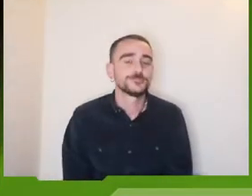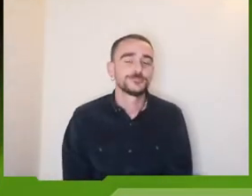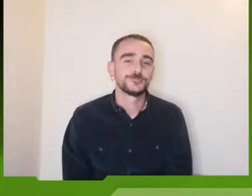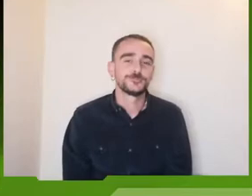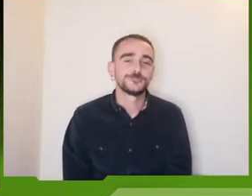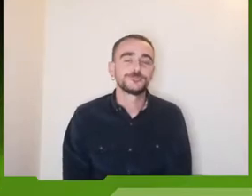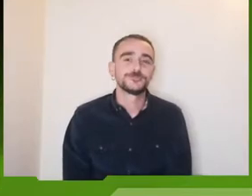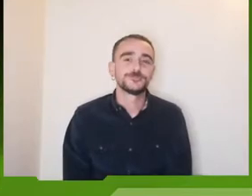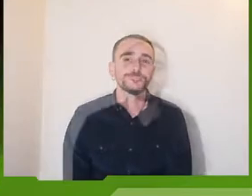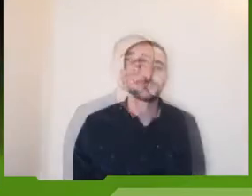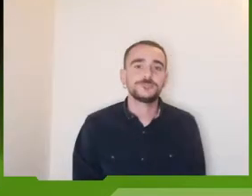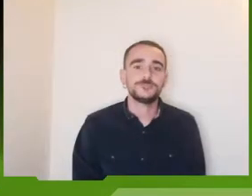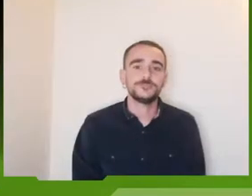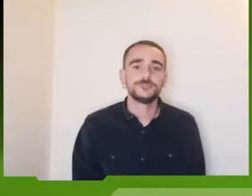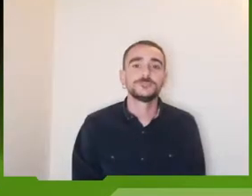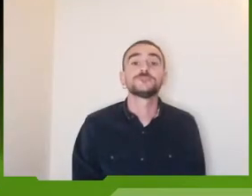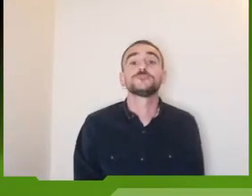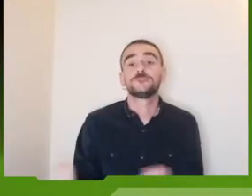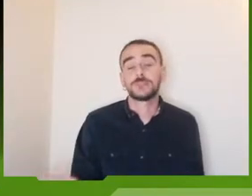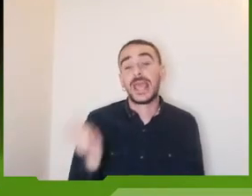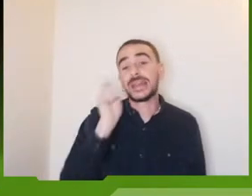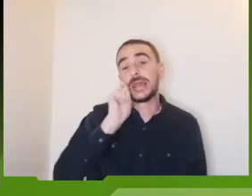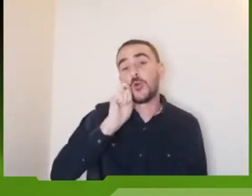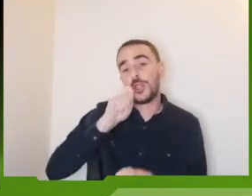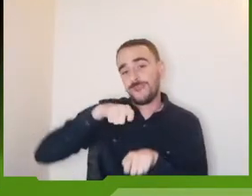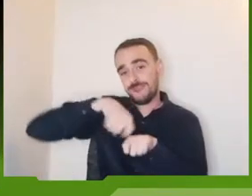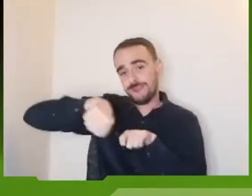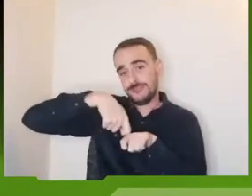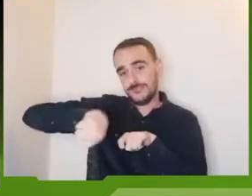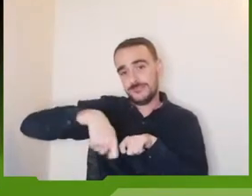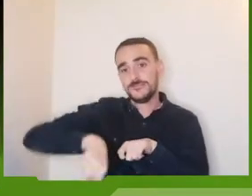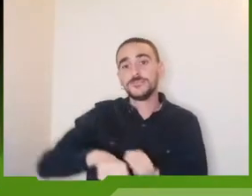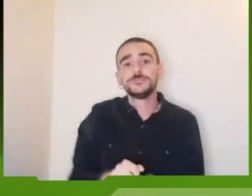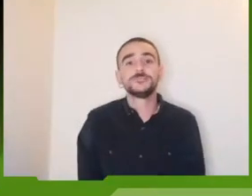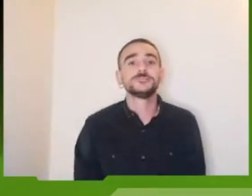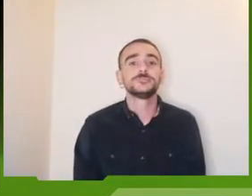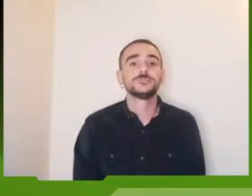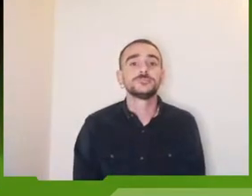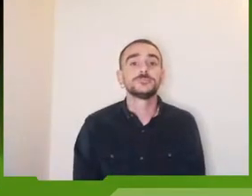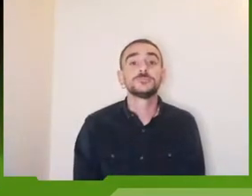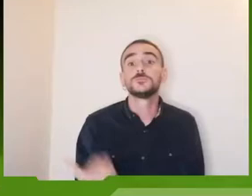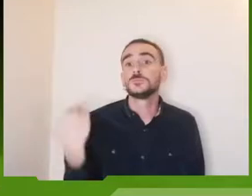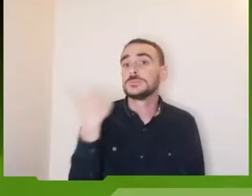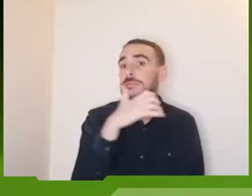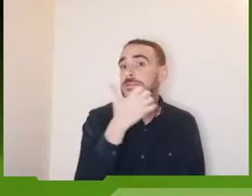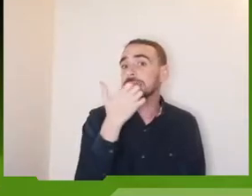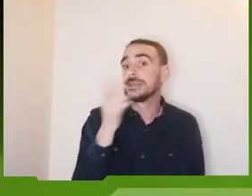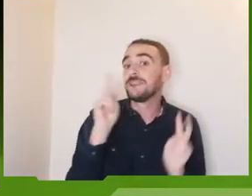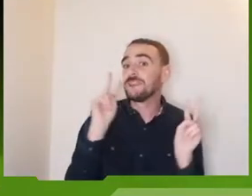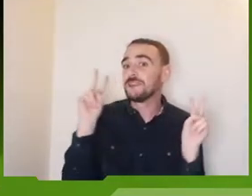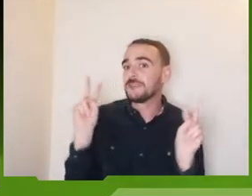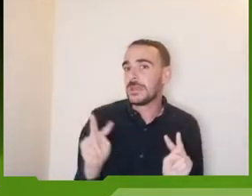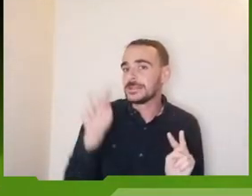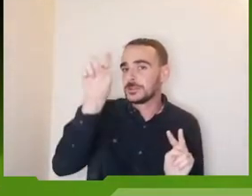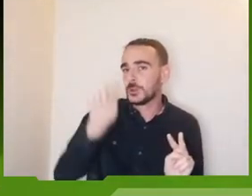Voy a tirar la cebolla. No sé si lo apreciáis, que está muy chiquitita.